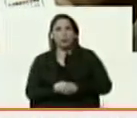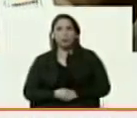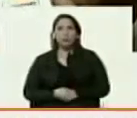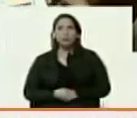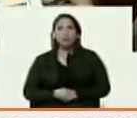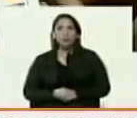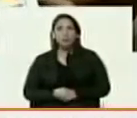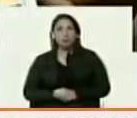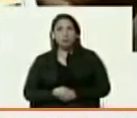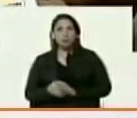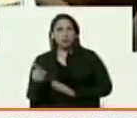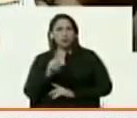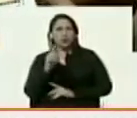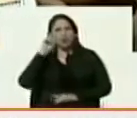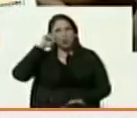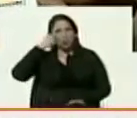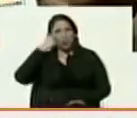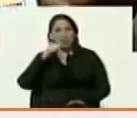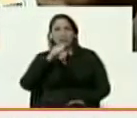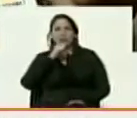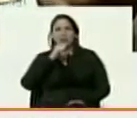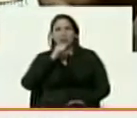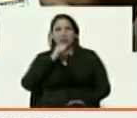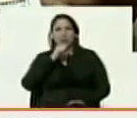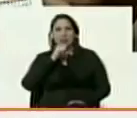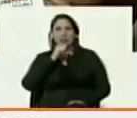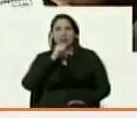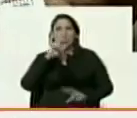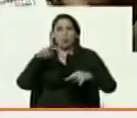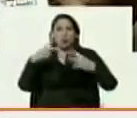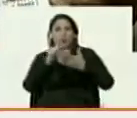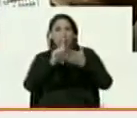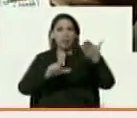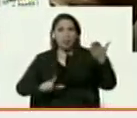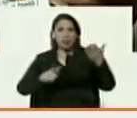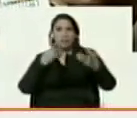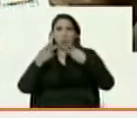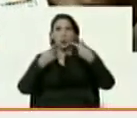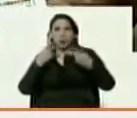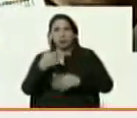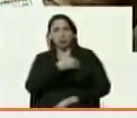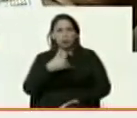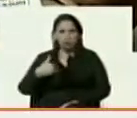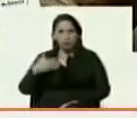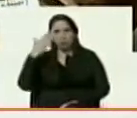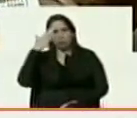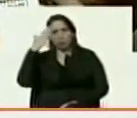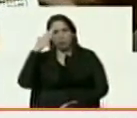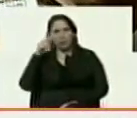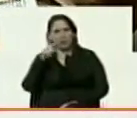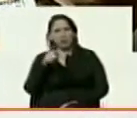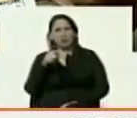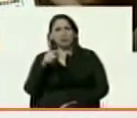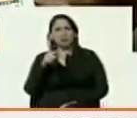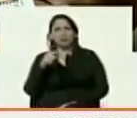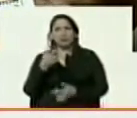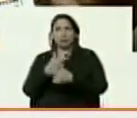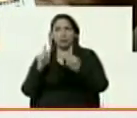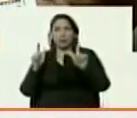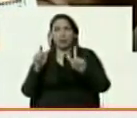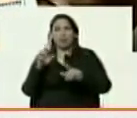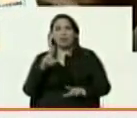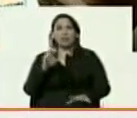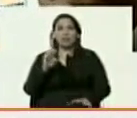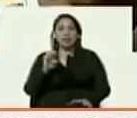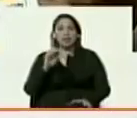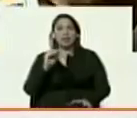recuerda específicamente quiénes son los favorecidos en esta nueva, digamos, en esta nueva lista de políticos. Sin embargo, quisiera saber si figuran el diputado Juan Requesens y también